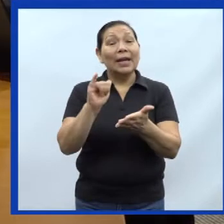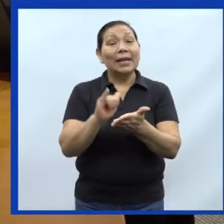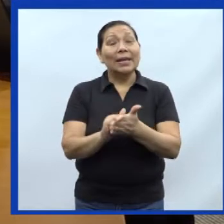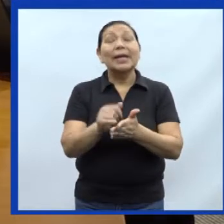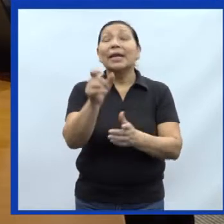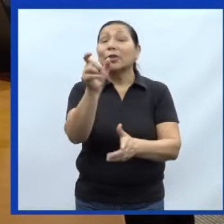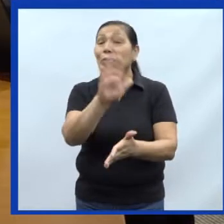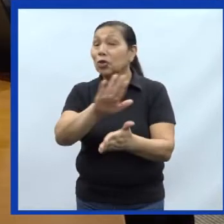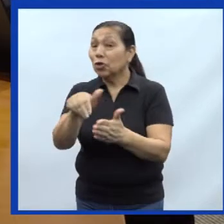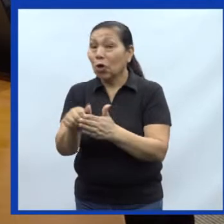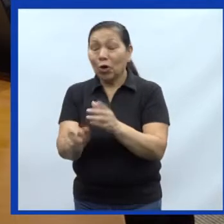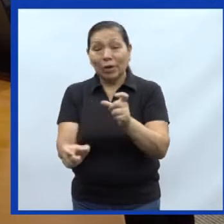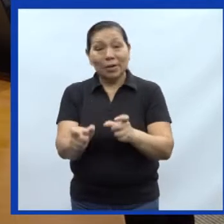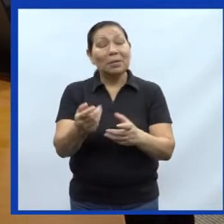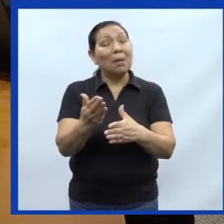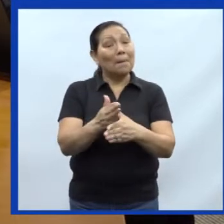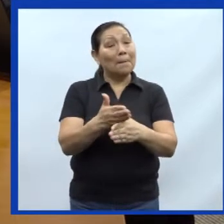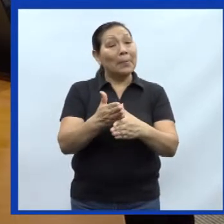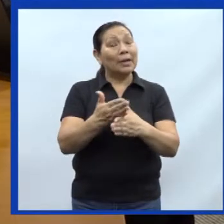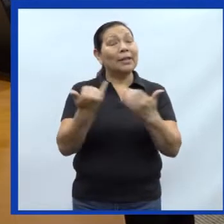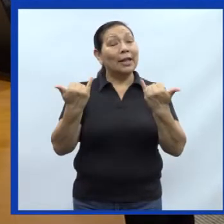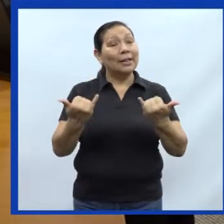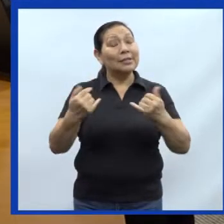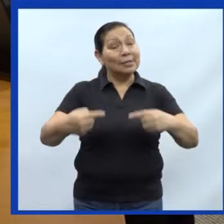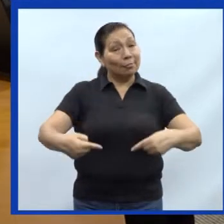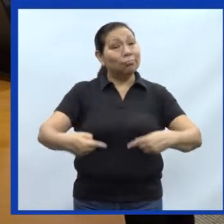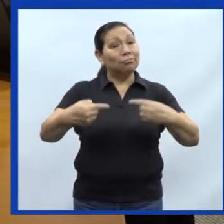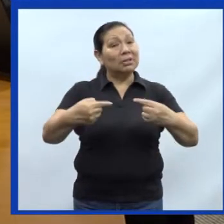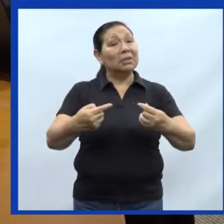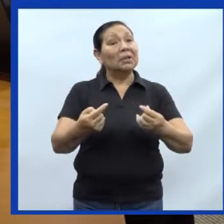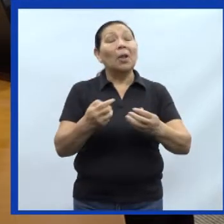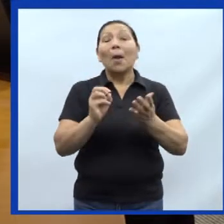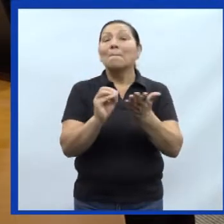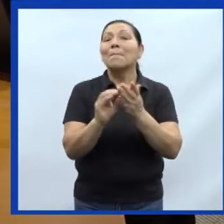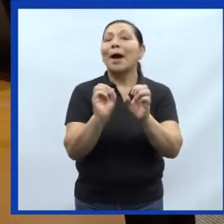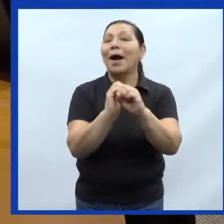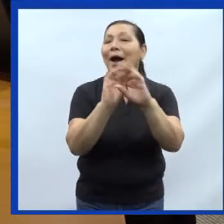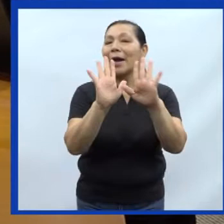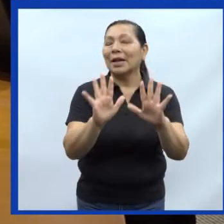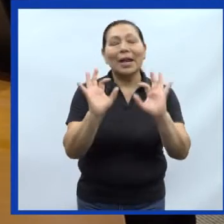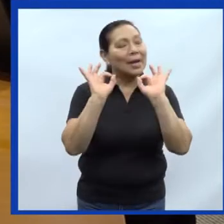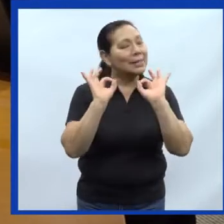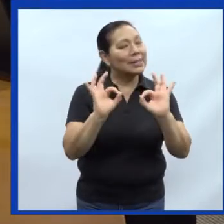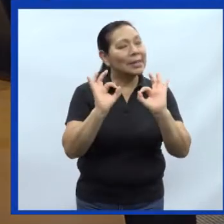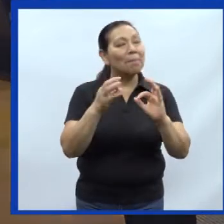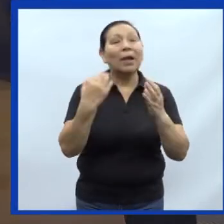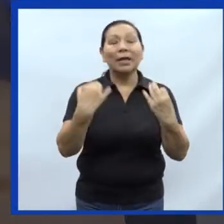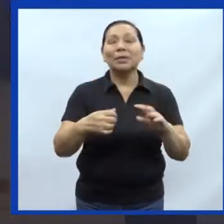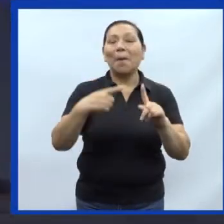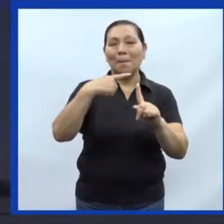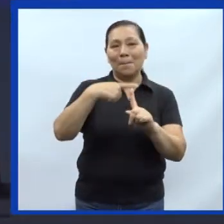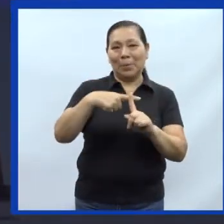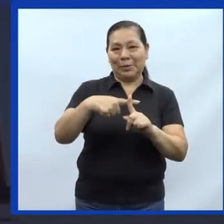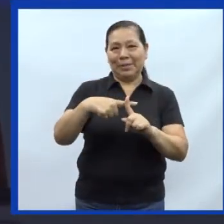la ciudadanía se siente partícipe de estos debates y que la transparencia siempre es positiva.